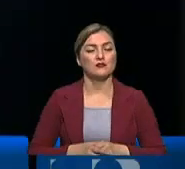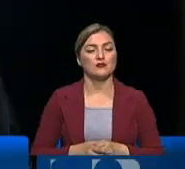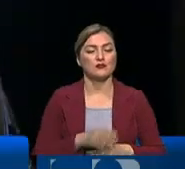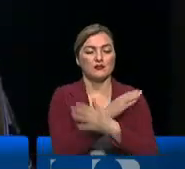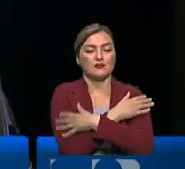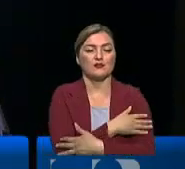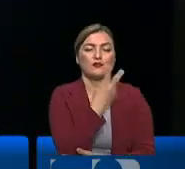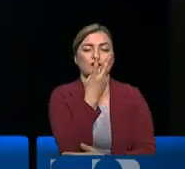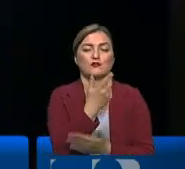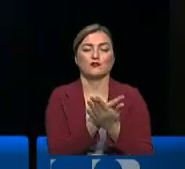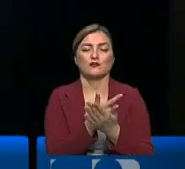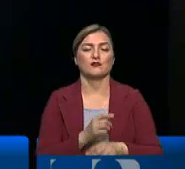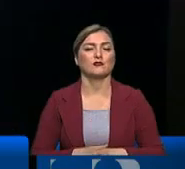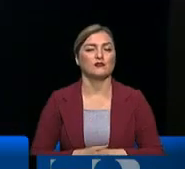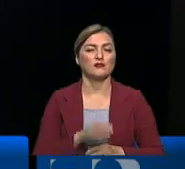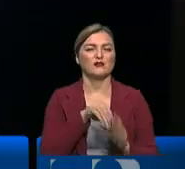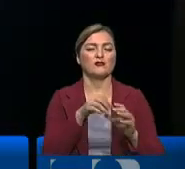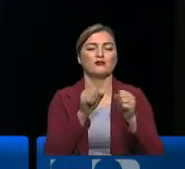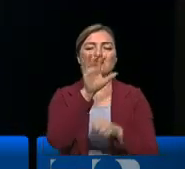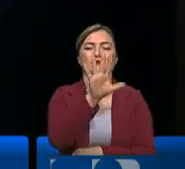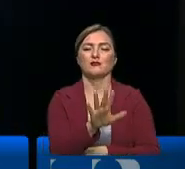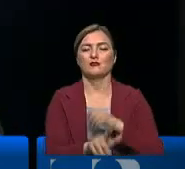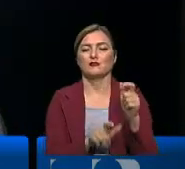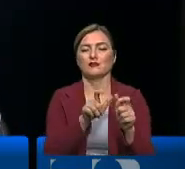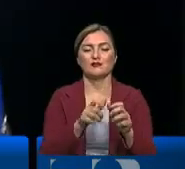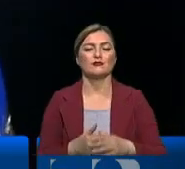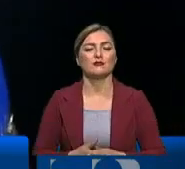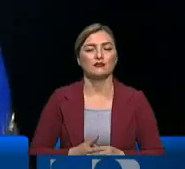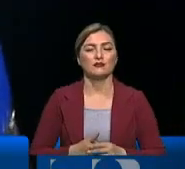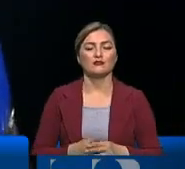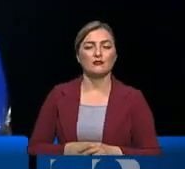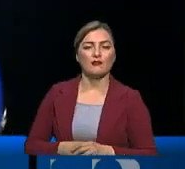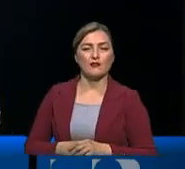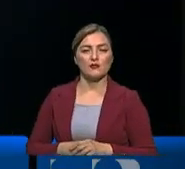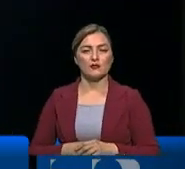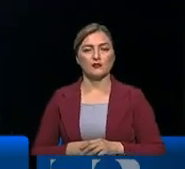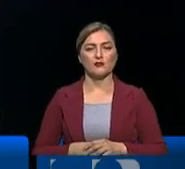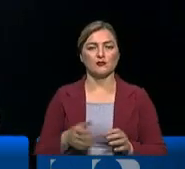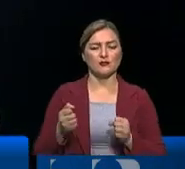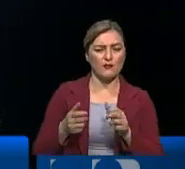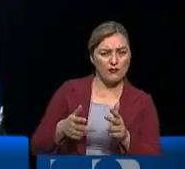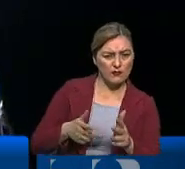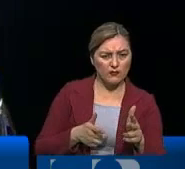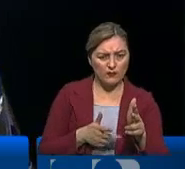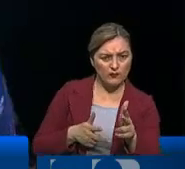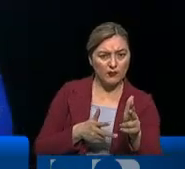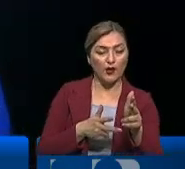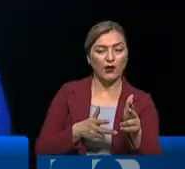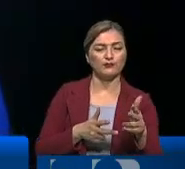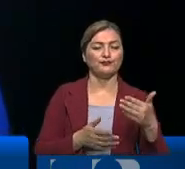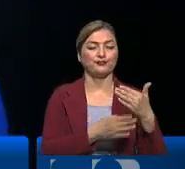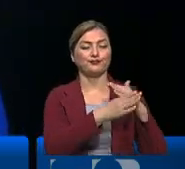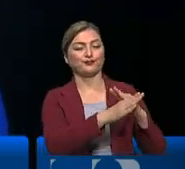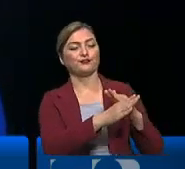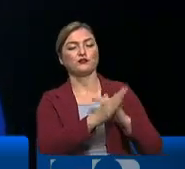los ciudadanos. Llevaba cinco ocupantes. En el momento de nosotros de ubicar el vehículo, logramos interceptar. Sí,